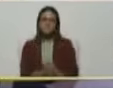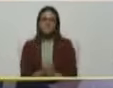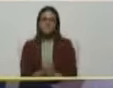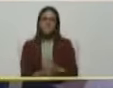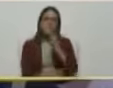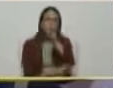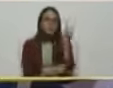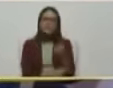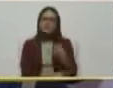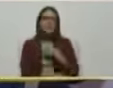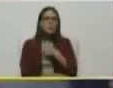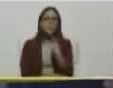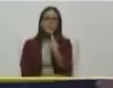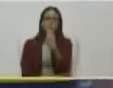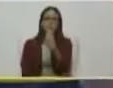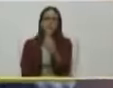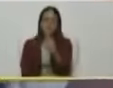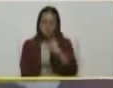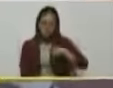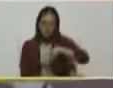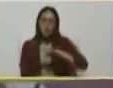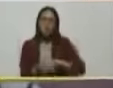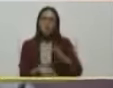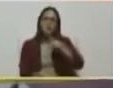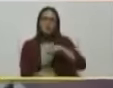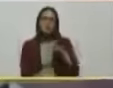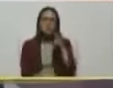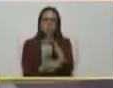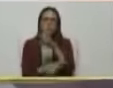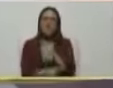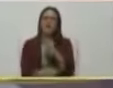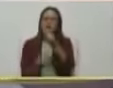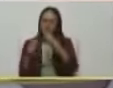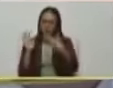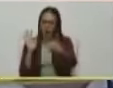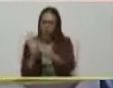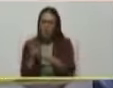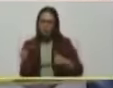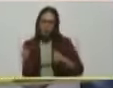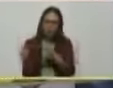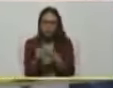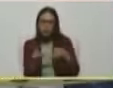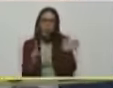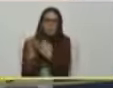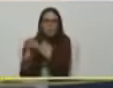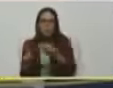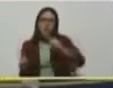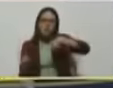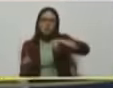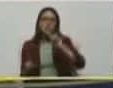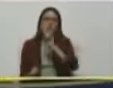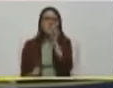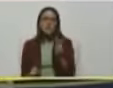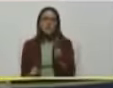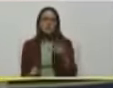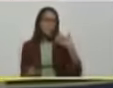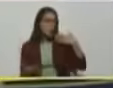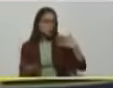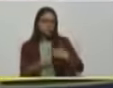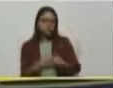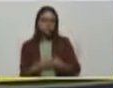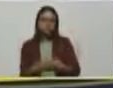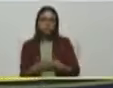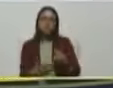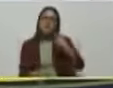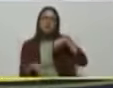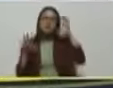Venezuela lo puede decir porque hemos sido un país agredido, acosado, perseguido en los últimos años. Y hemos aprendido